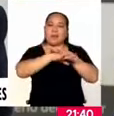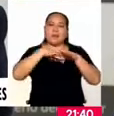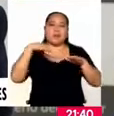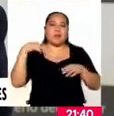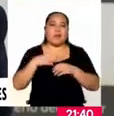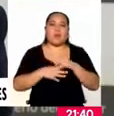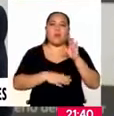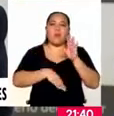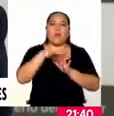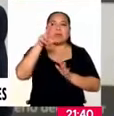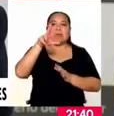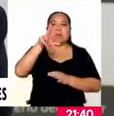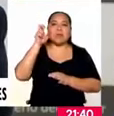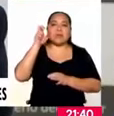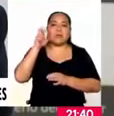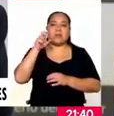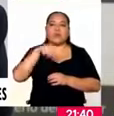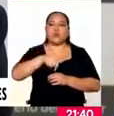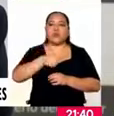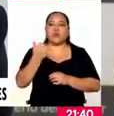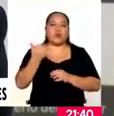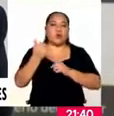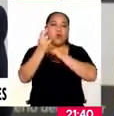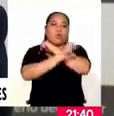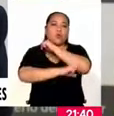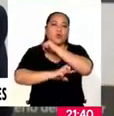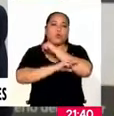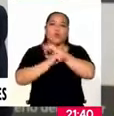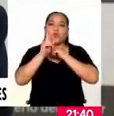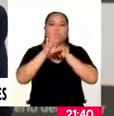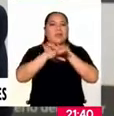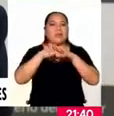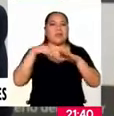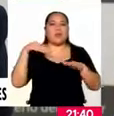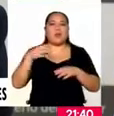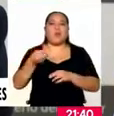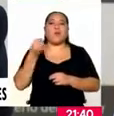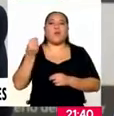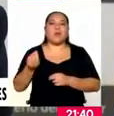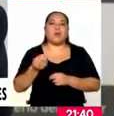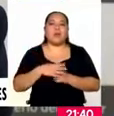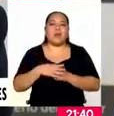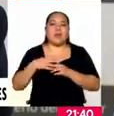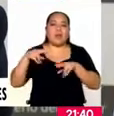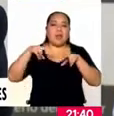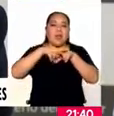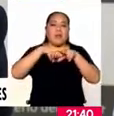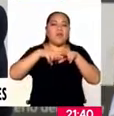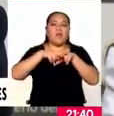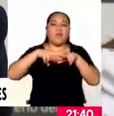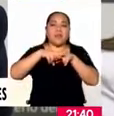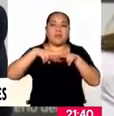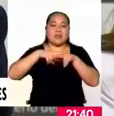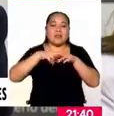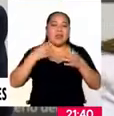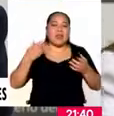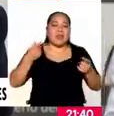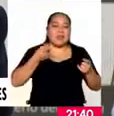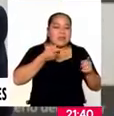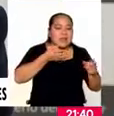más de 300 son de origen extranjero, no pueden salir porque la vía férrea ha sido dañada